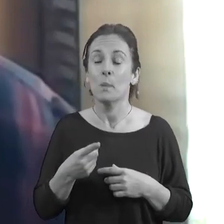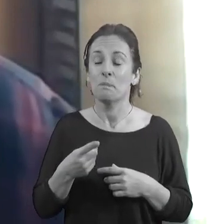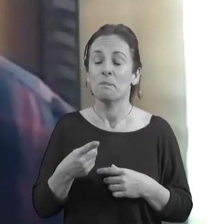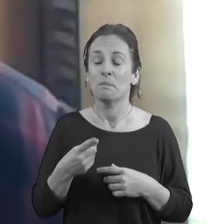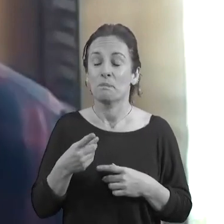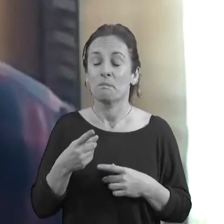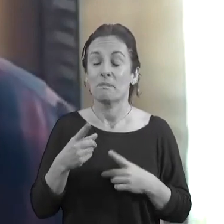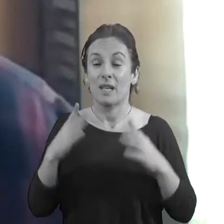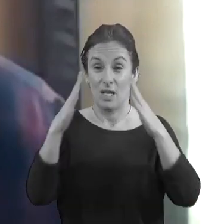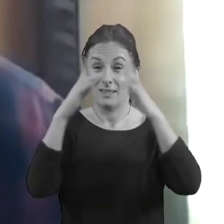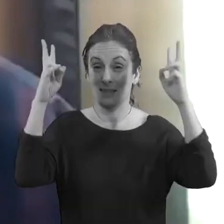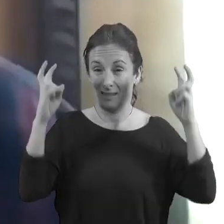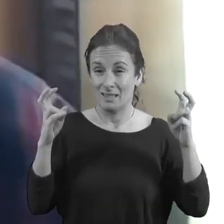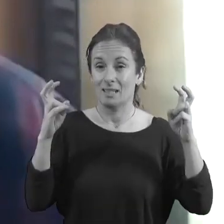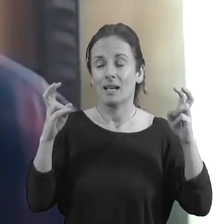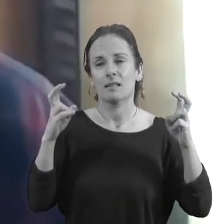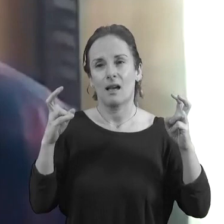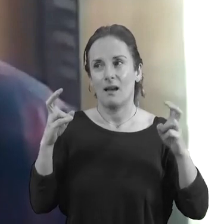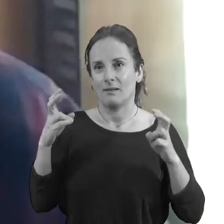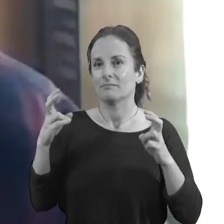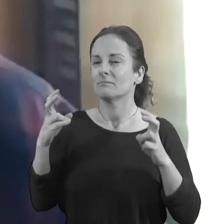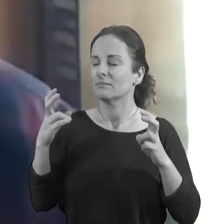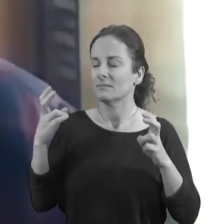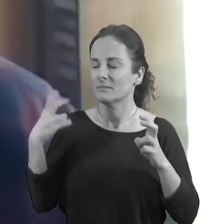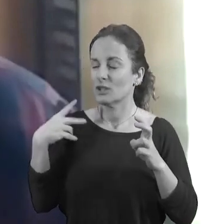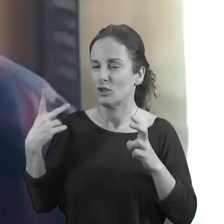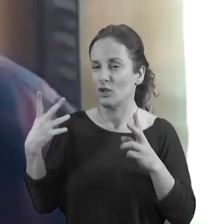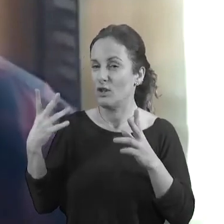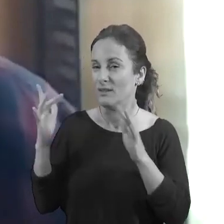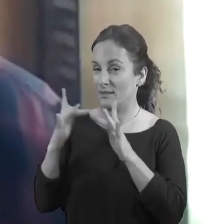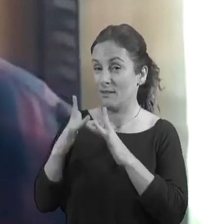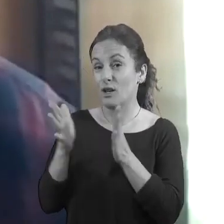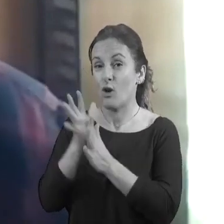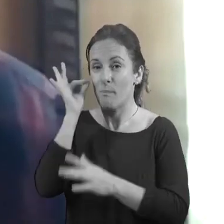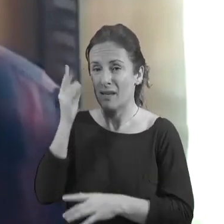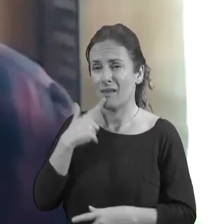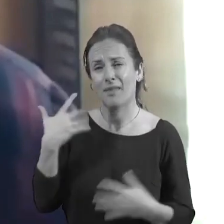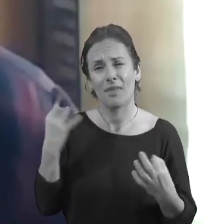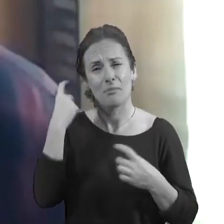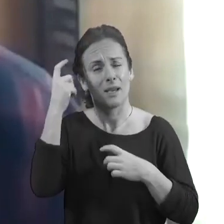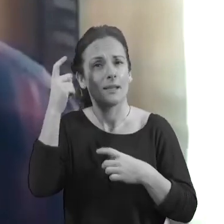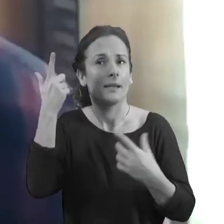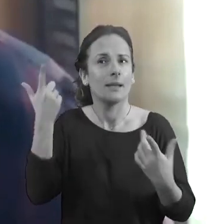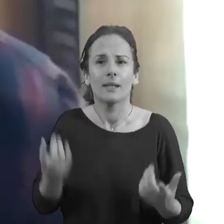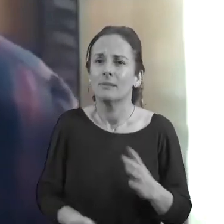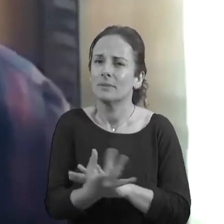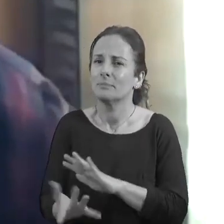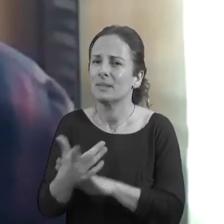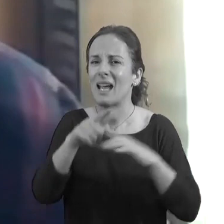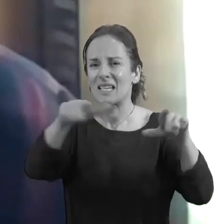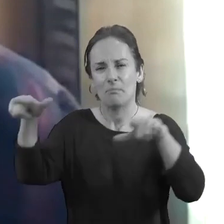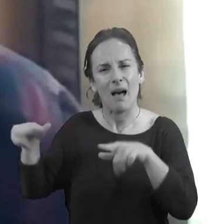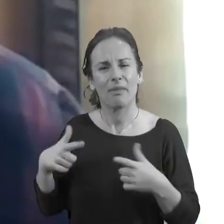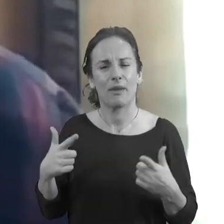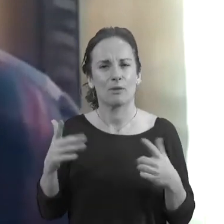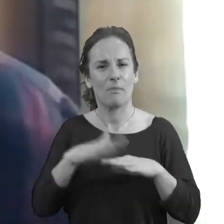intentar buscar espacios para debatir estas cosas, ¿no? Nos faltan muchos espacios, nos faltan encuentros, nos faltan